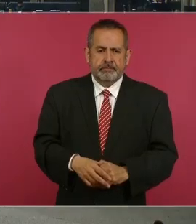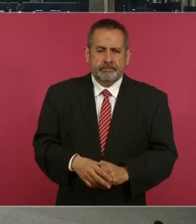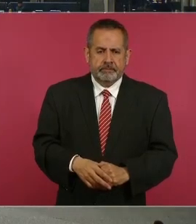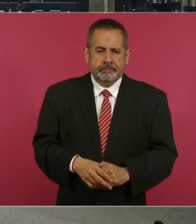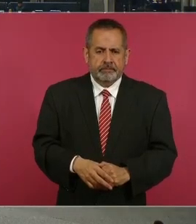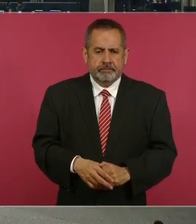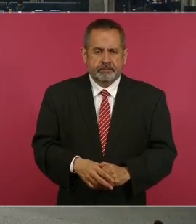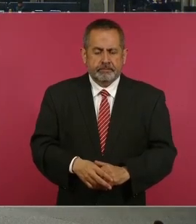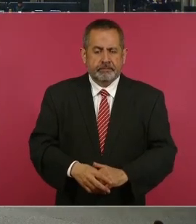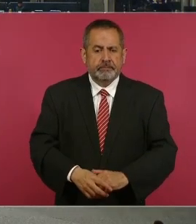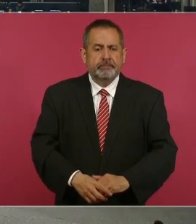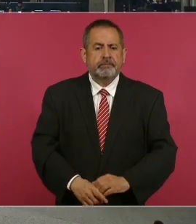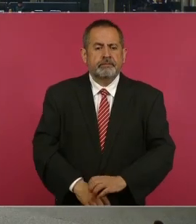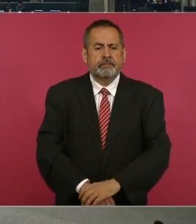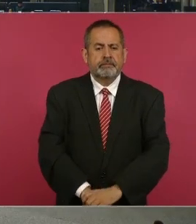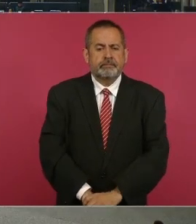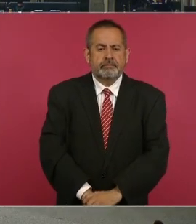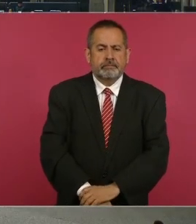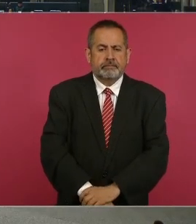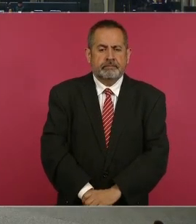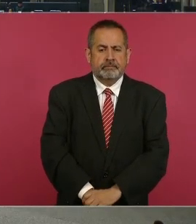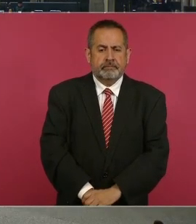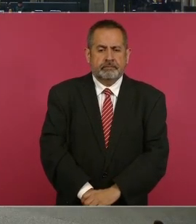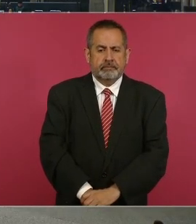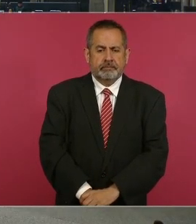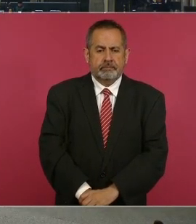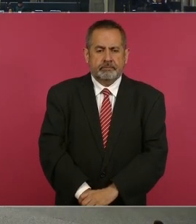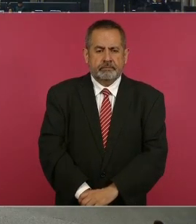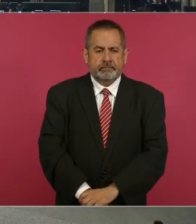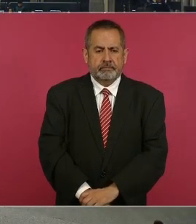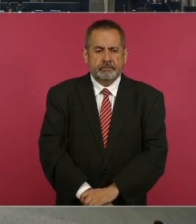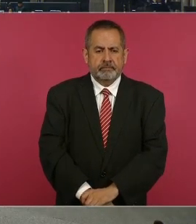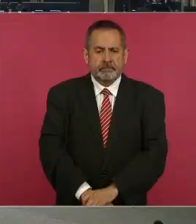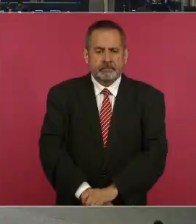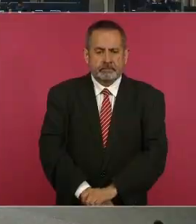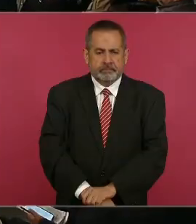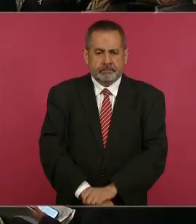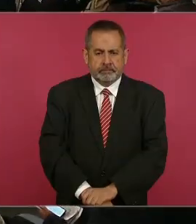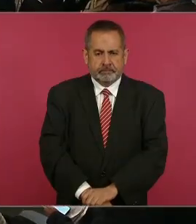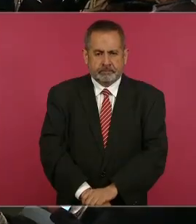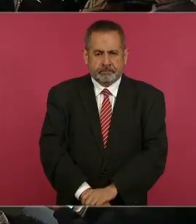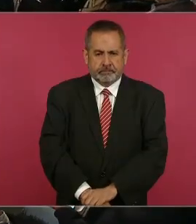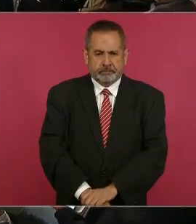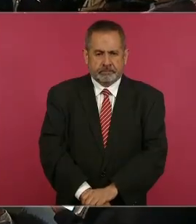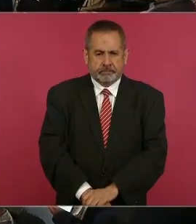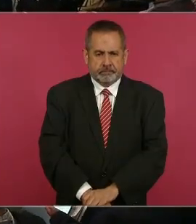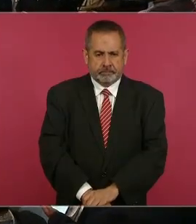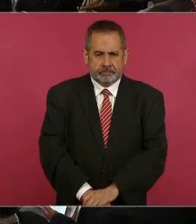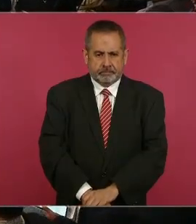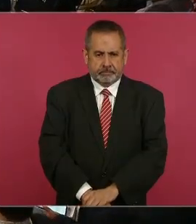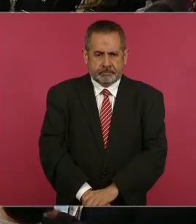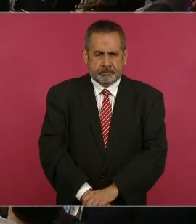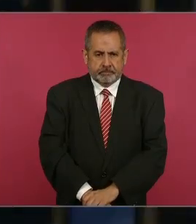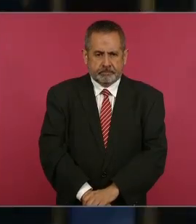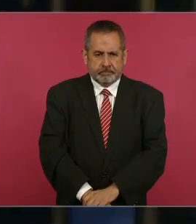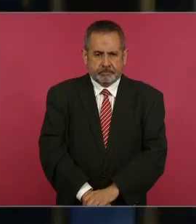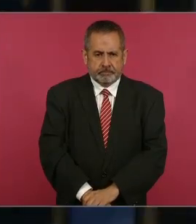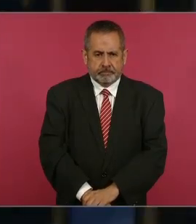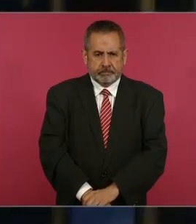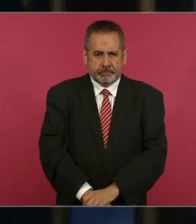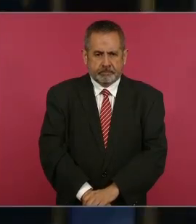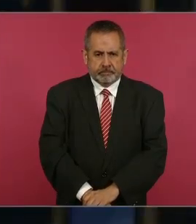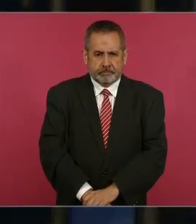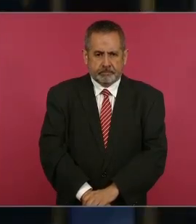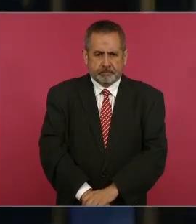Perdón, es que habían hablado y la gobernadora habló de 27 personas fallecidas y eran 4 desaparecidos. Sí. Nada más quisiéramos